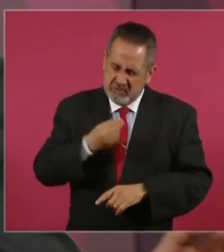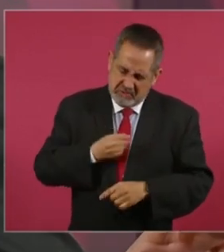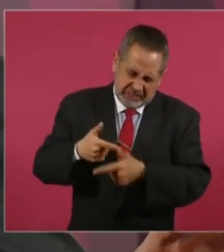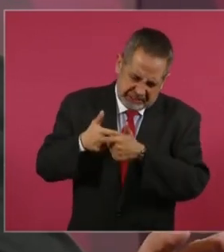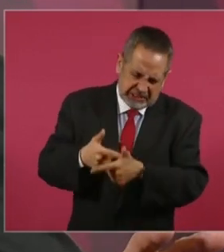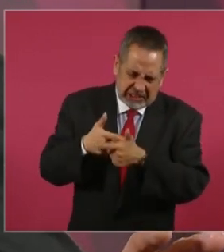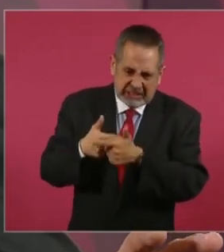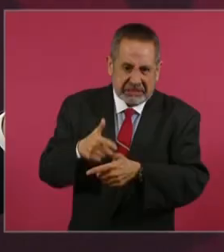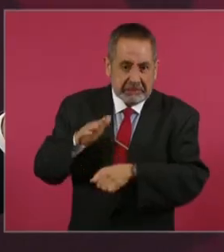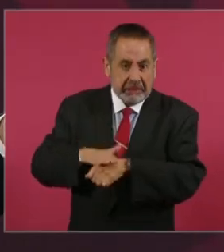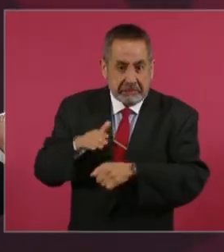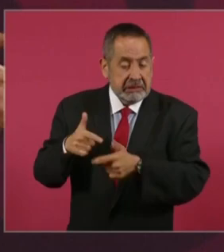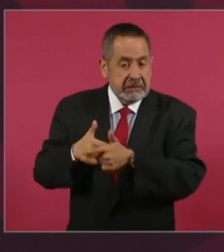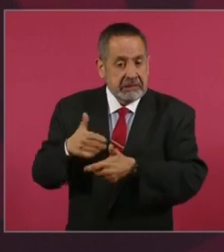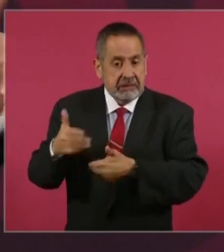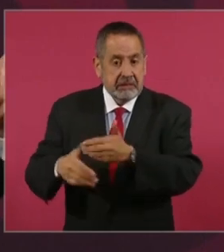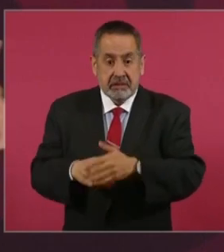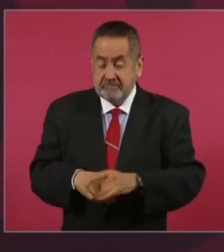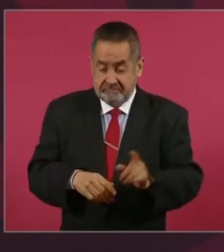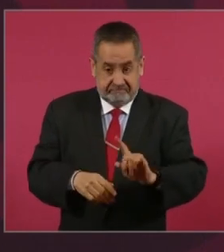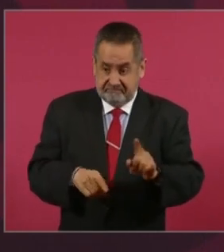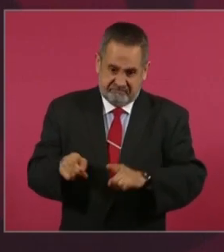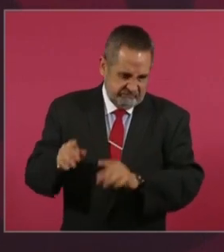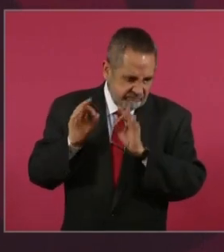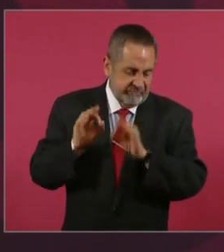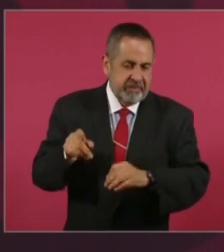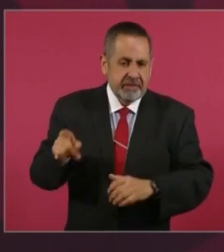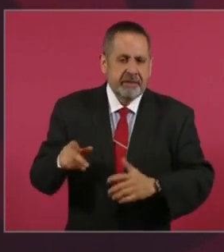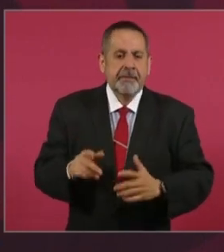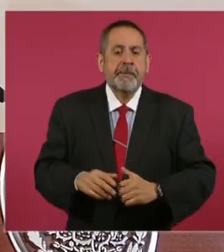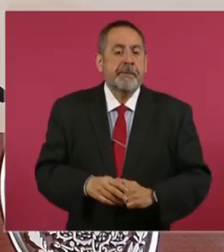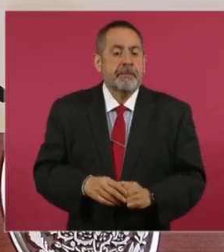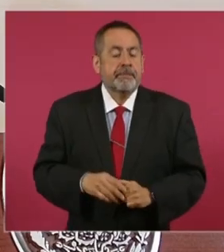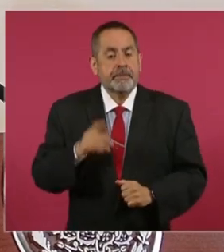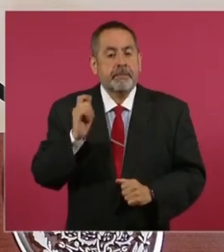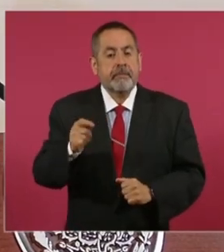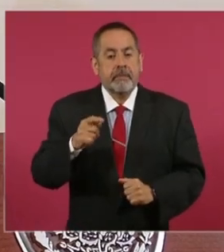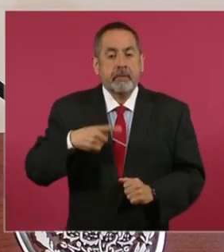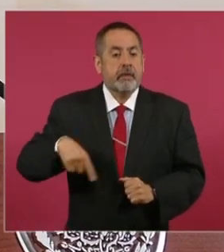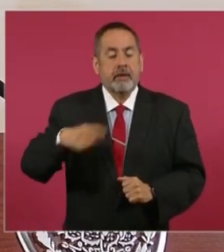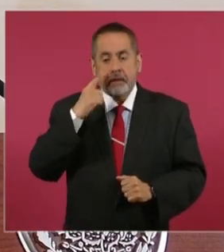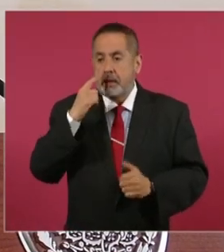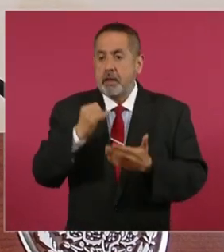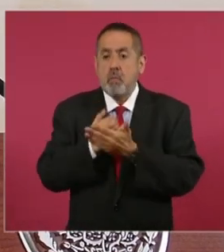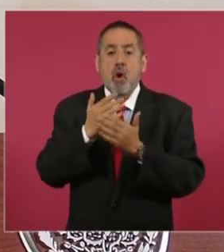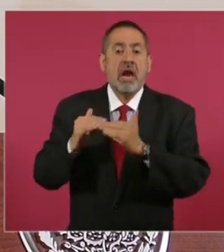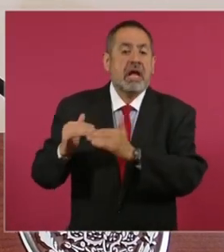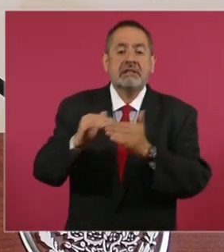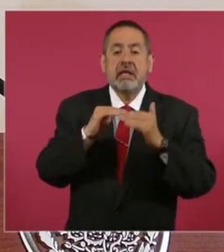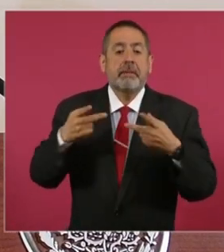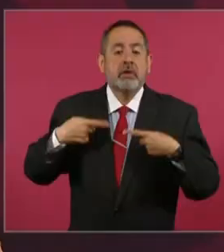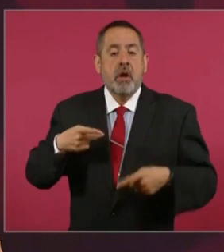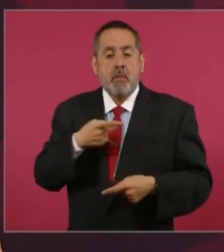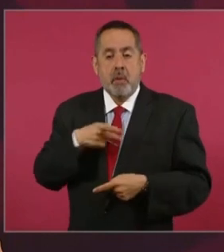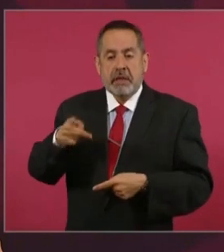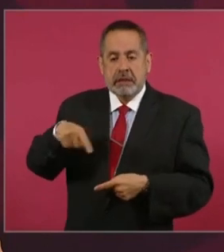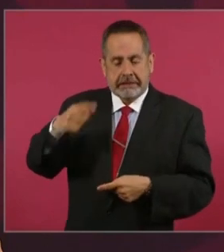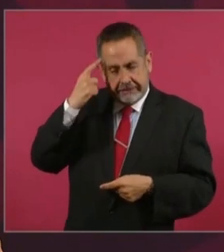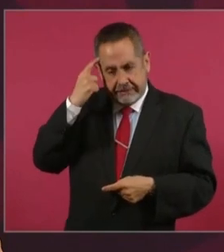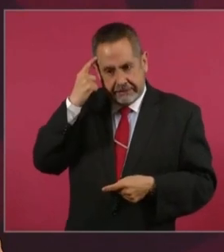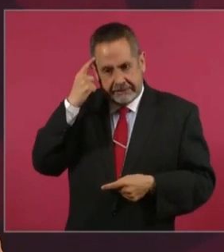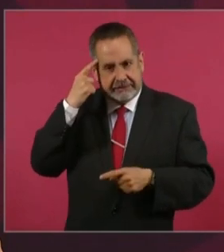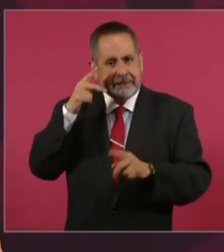yo ya no quiero saber nada, no, porque además la democracia para el pobre tiene una